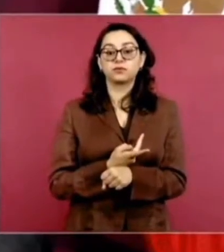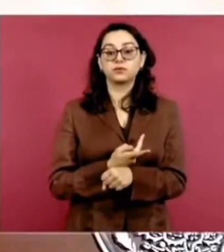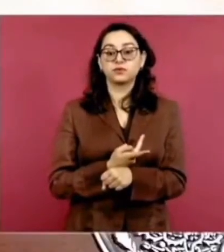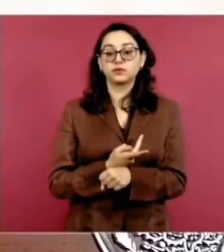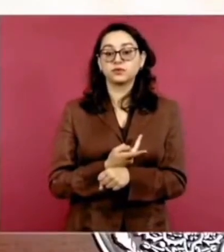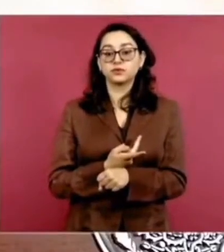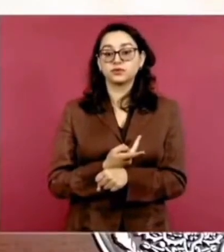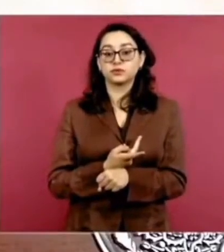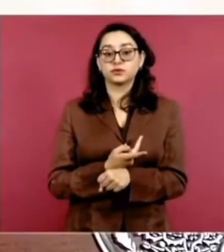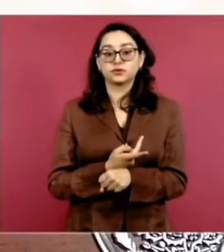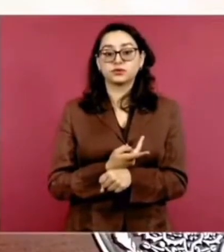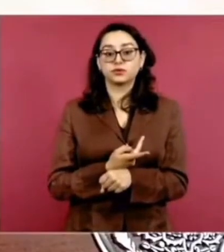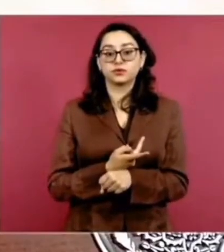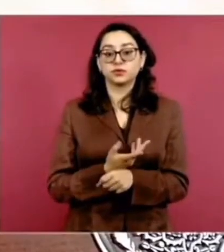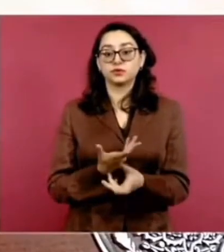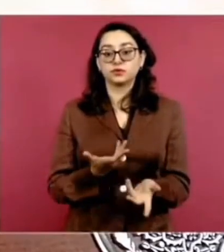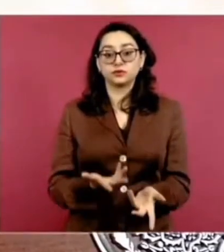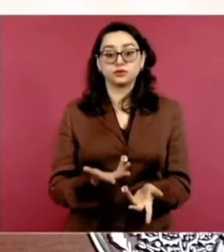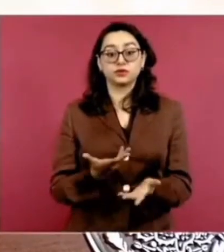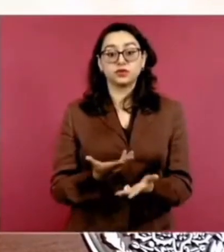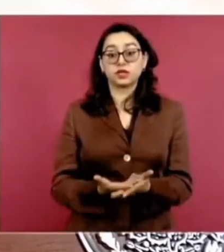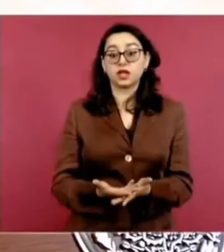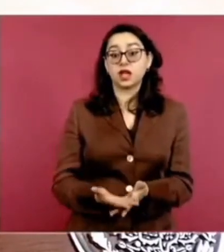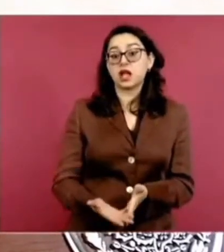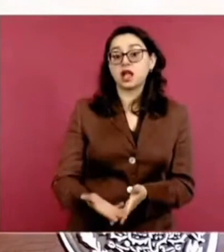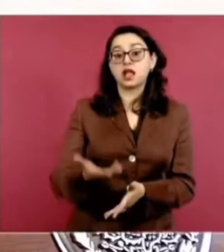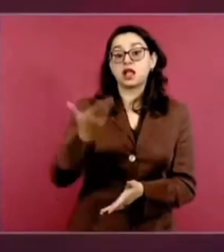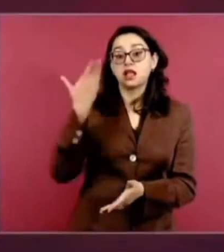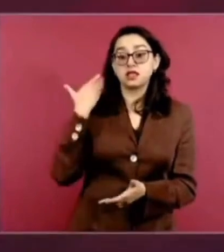de nuestros hermanos migrantes